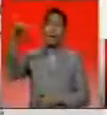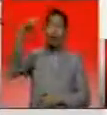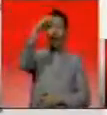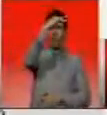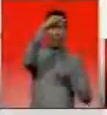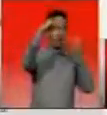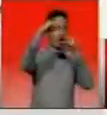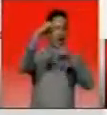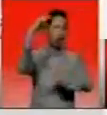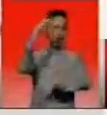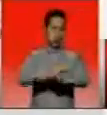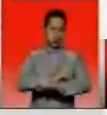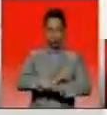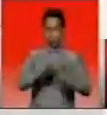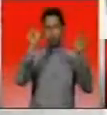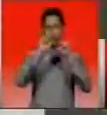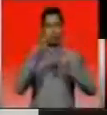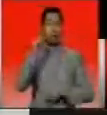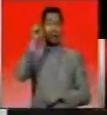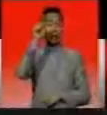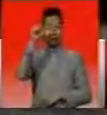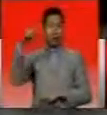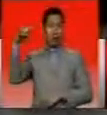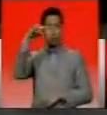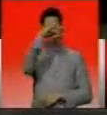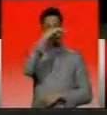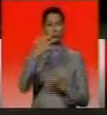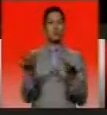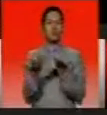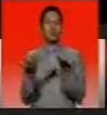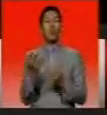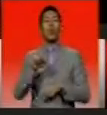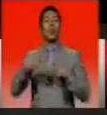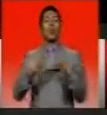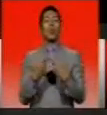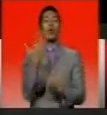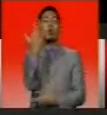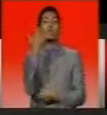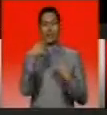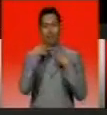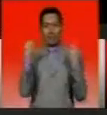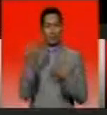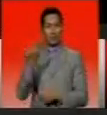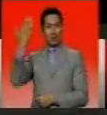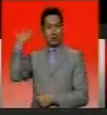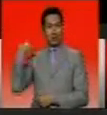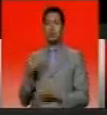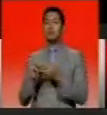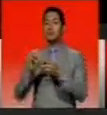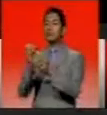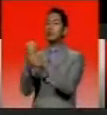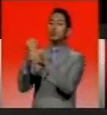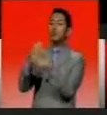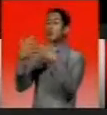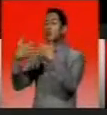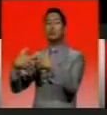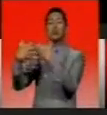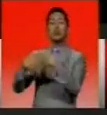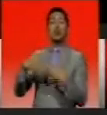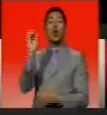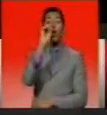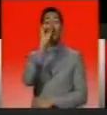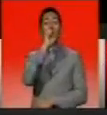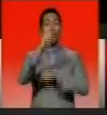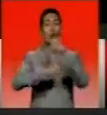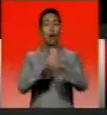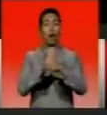T-201 de matrícula AE-2016, accidentado el 15 de marzo pasado, fue fabricado en octubre de 1991 y no